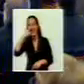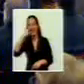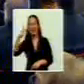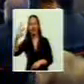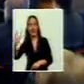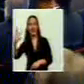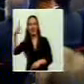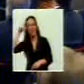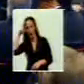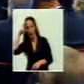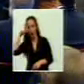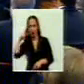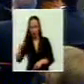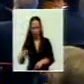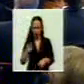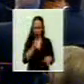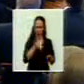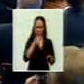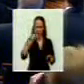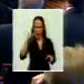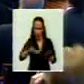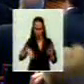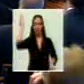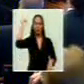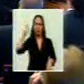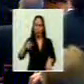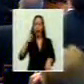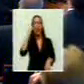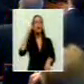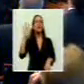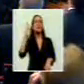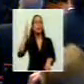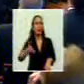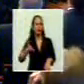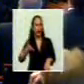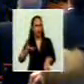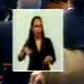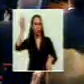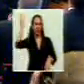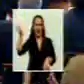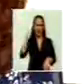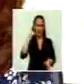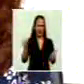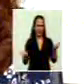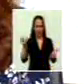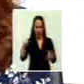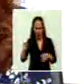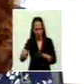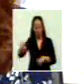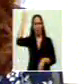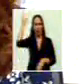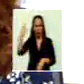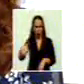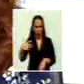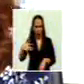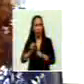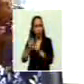casi un 100 por ciento. 93 por ciento más de egresados universitarios.